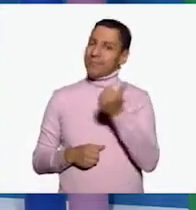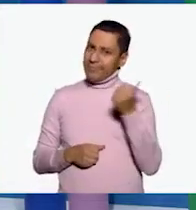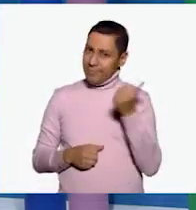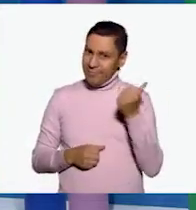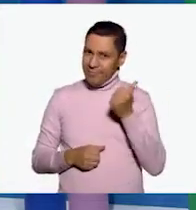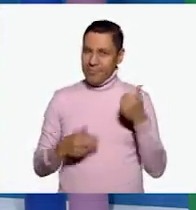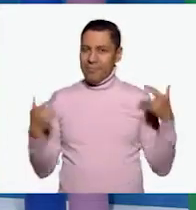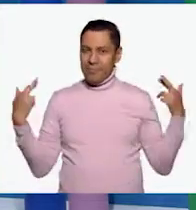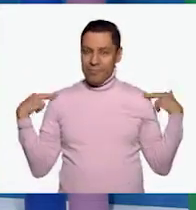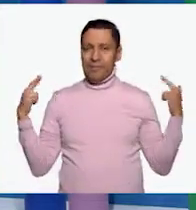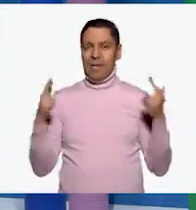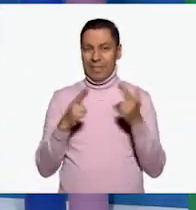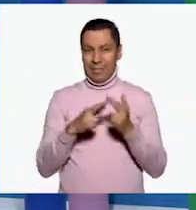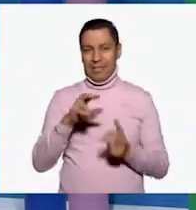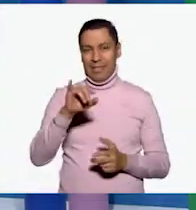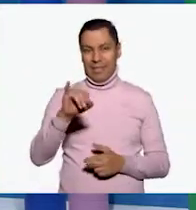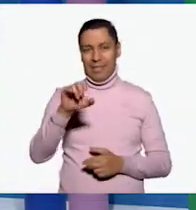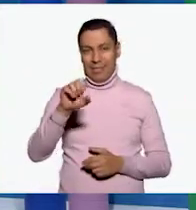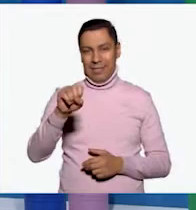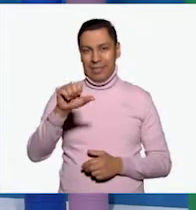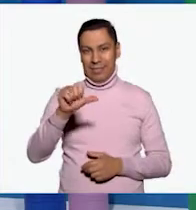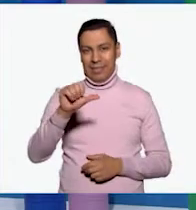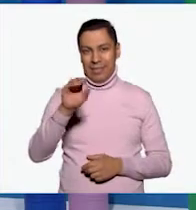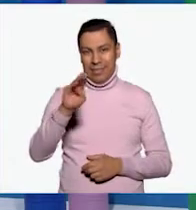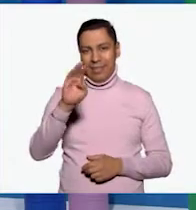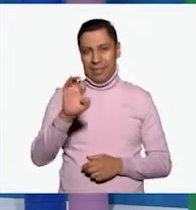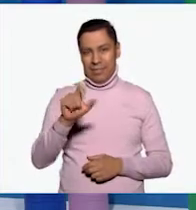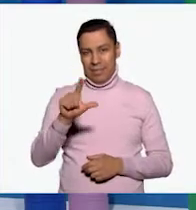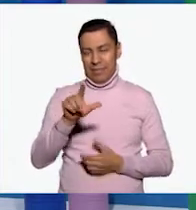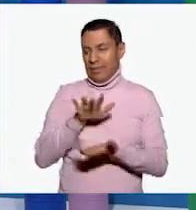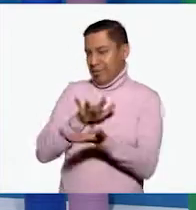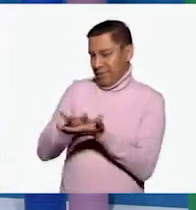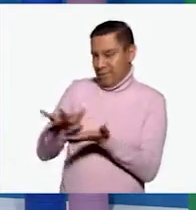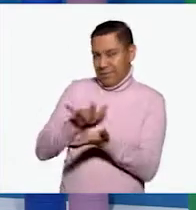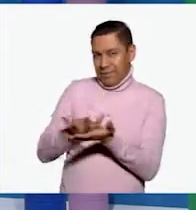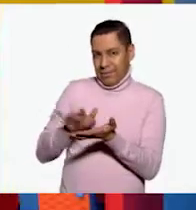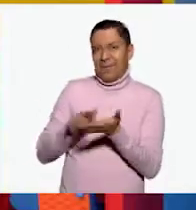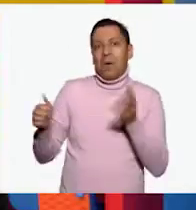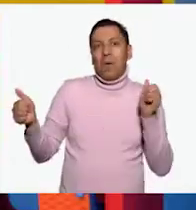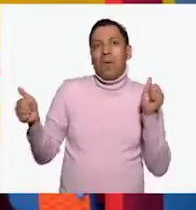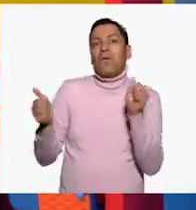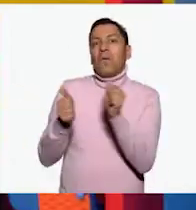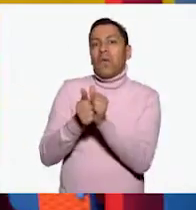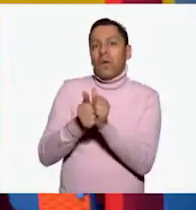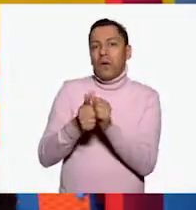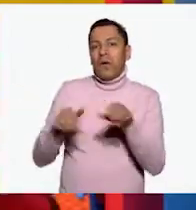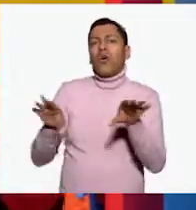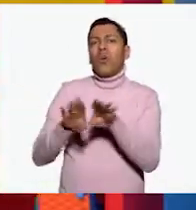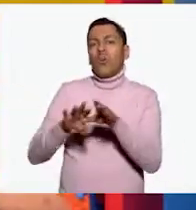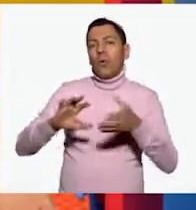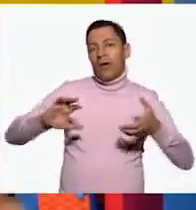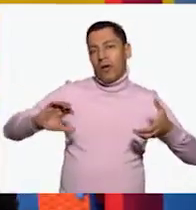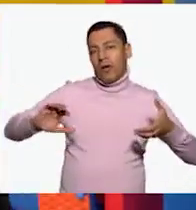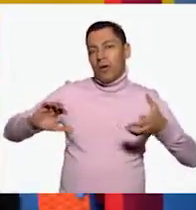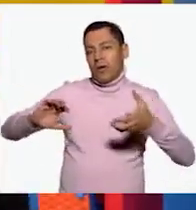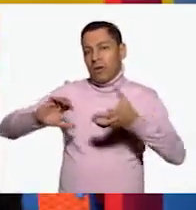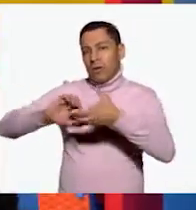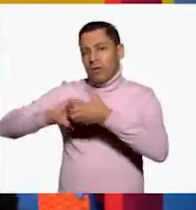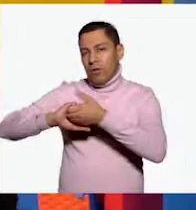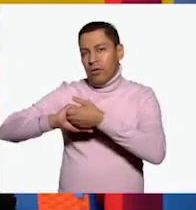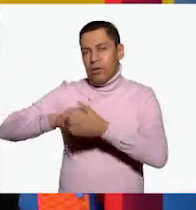Isabel. Ella es muy buena para apoyar en estos casos, como lo hizo con nosotros.